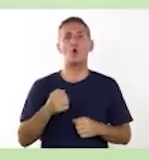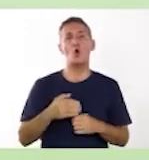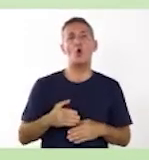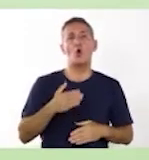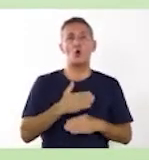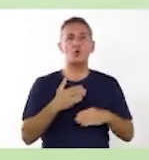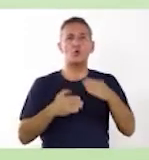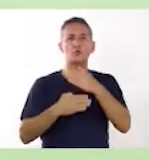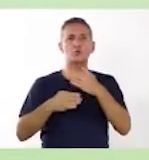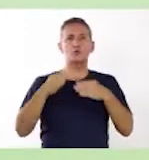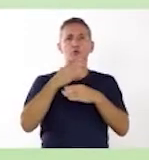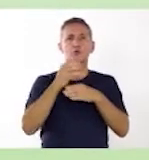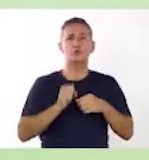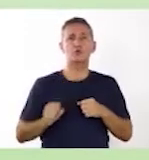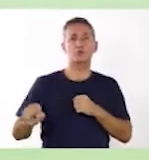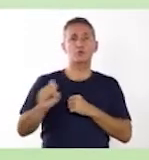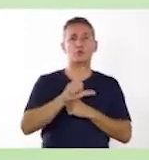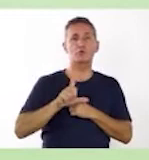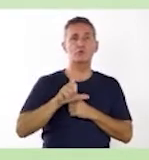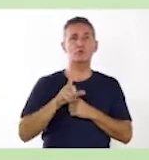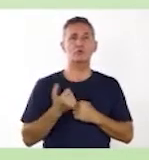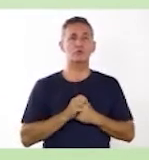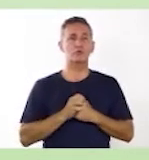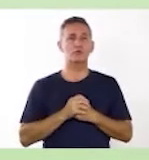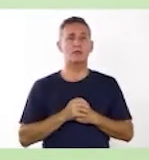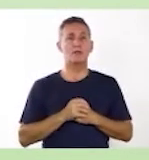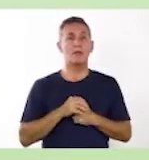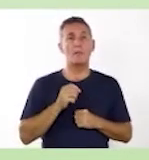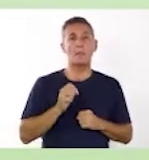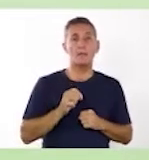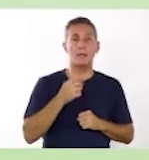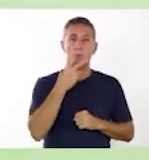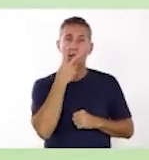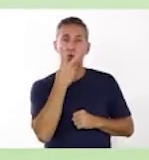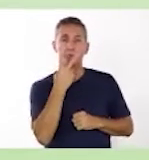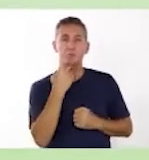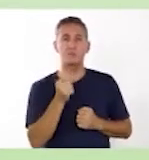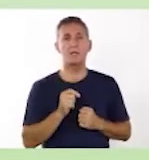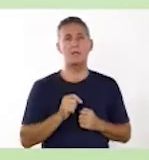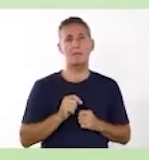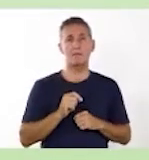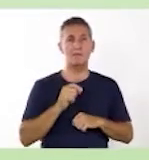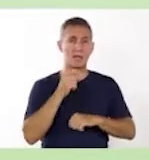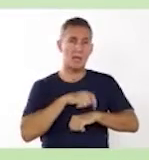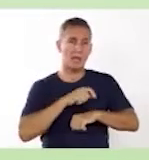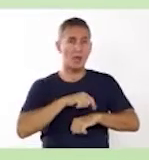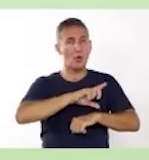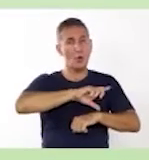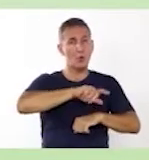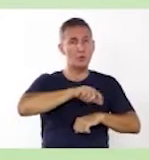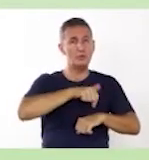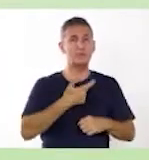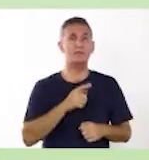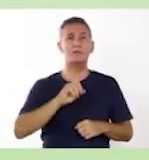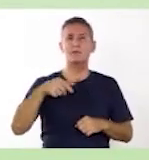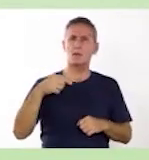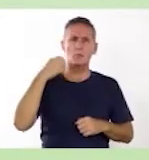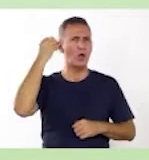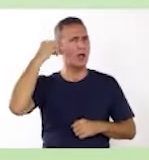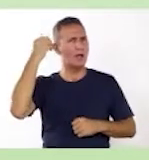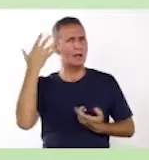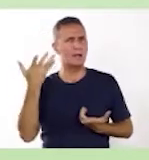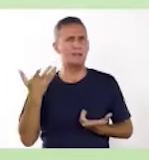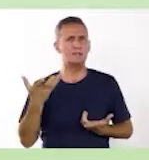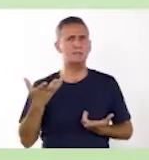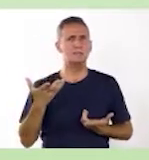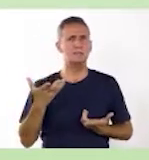Mayakovsky, yo les voy a dejar para que ustedes vean unos segundos para no tenerlos que decir. Después vamos a seguir analizando a